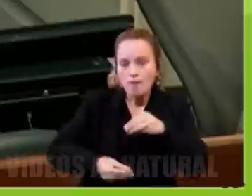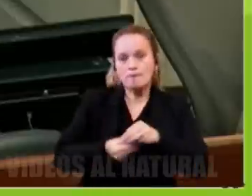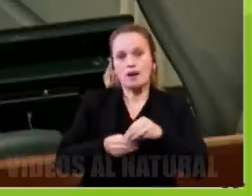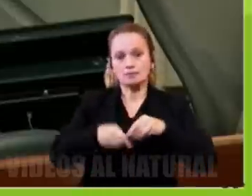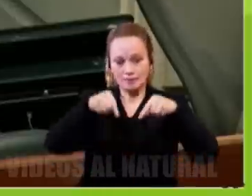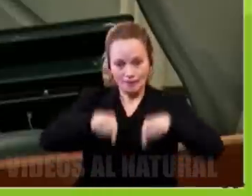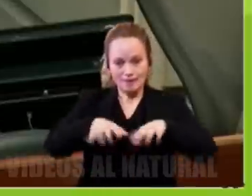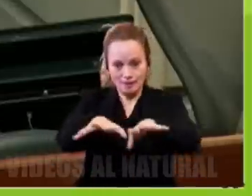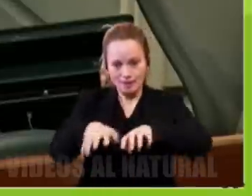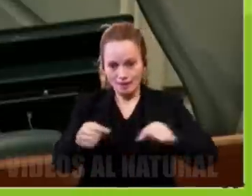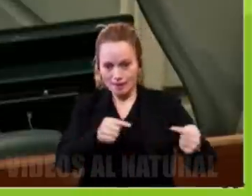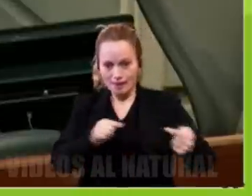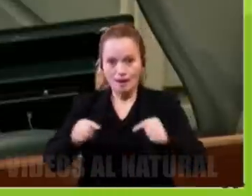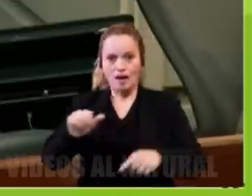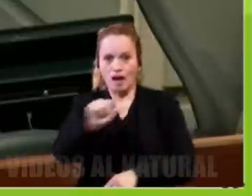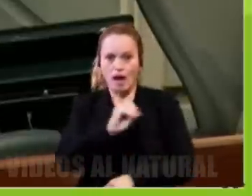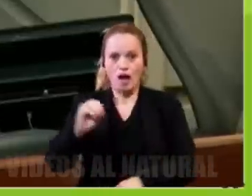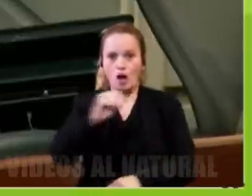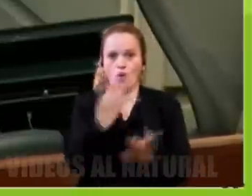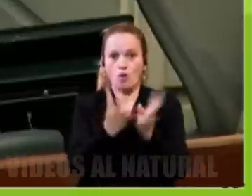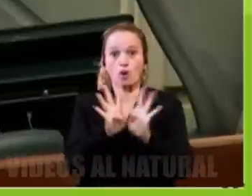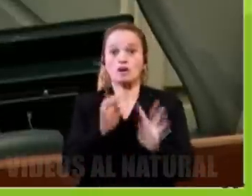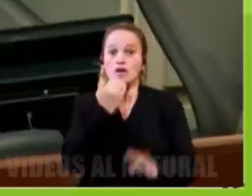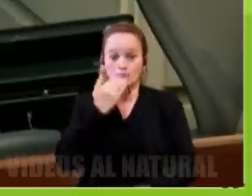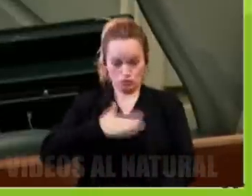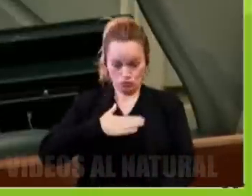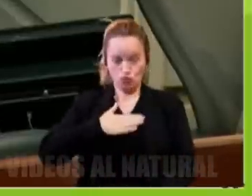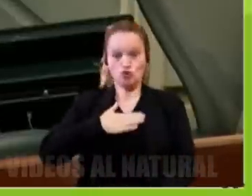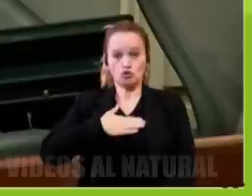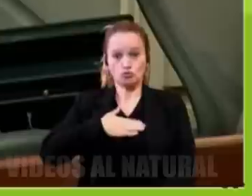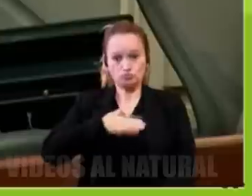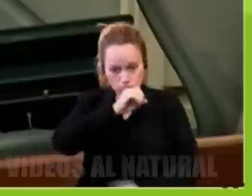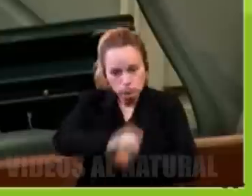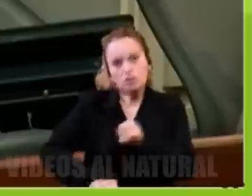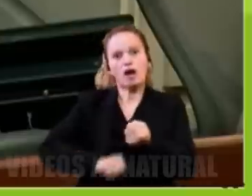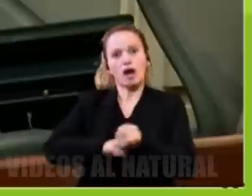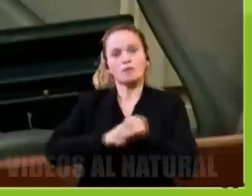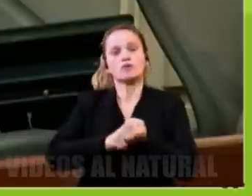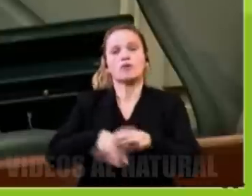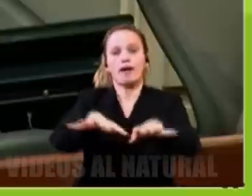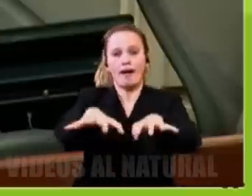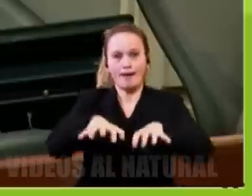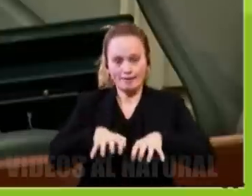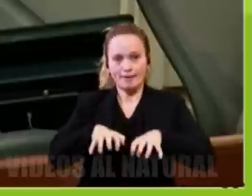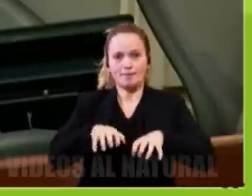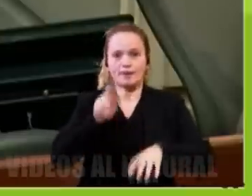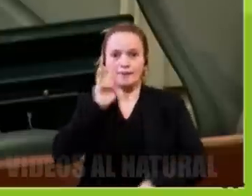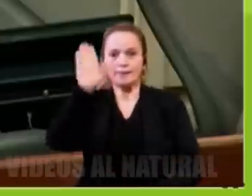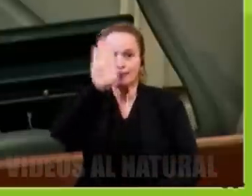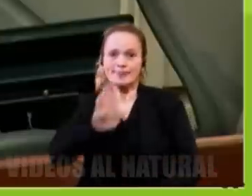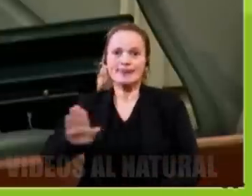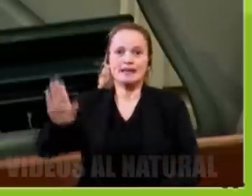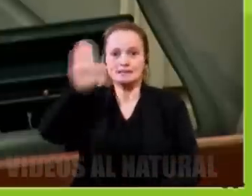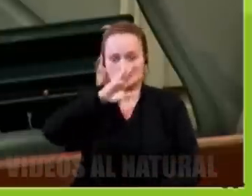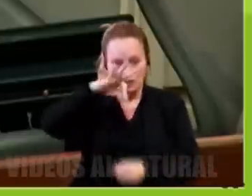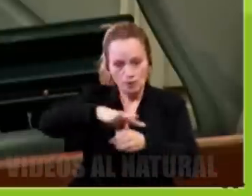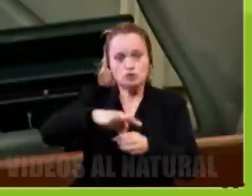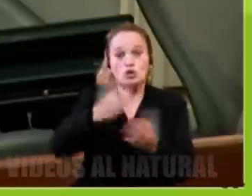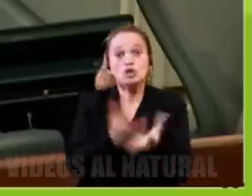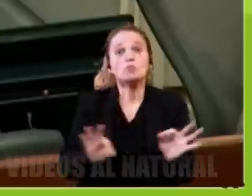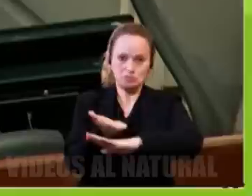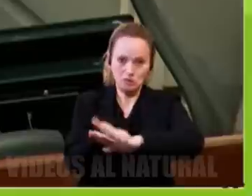venido haciendo algunos y algunas de nosotras, entre esas yo, que soy partidaria de una Asamblea Nacional Constituyente, por una